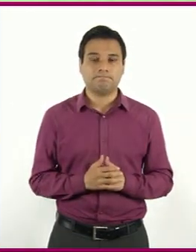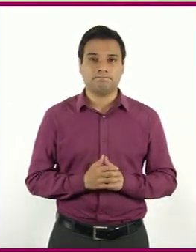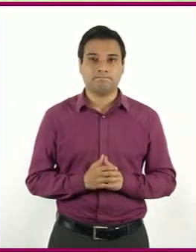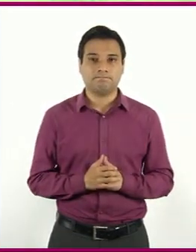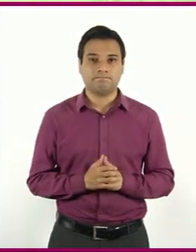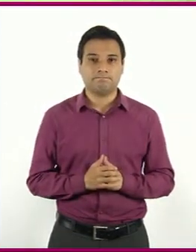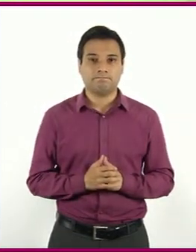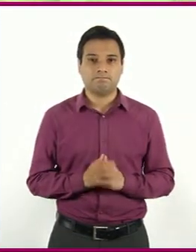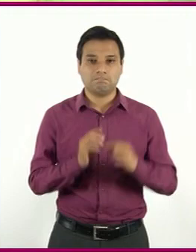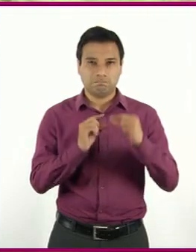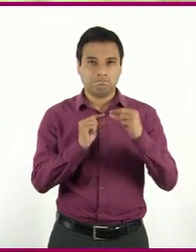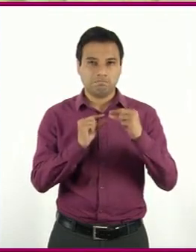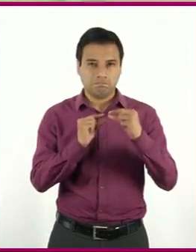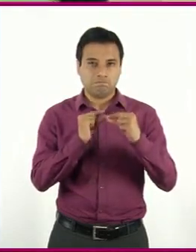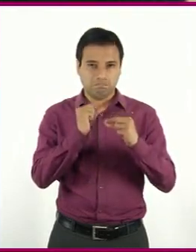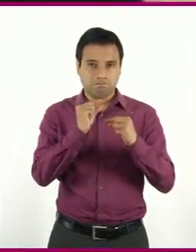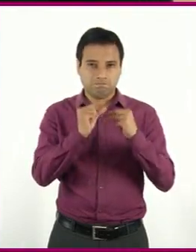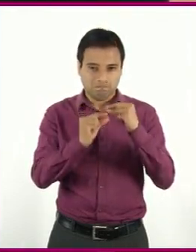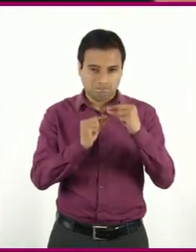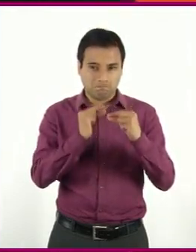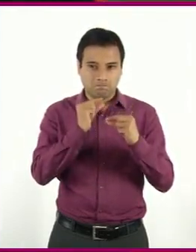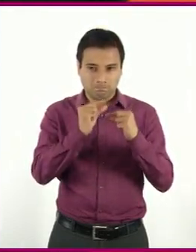Vamos subiendo poco a poco.